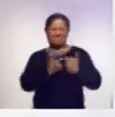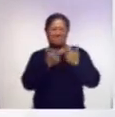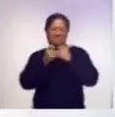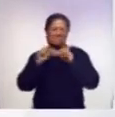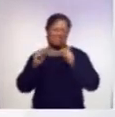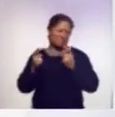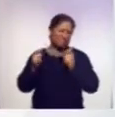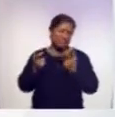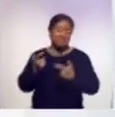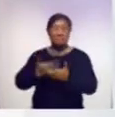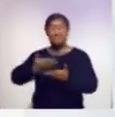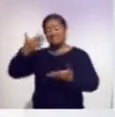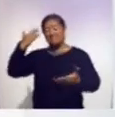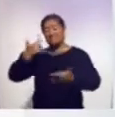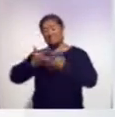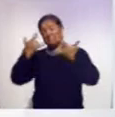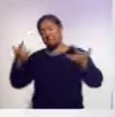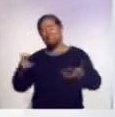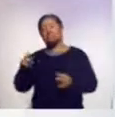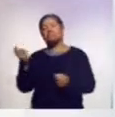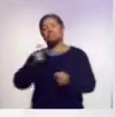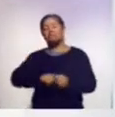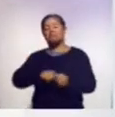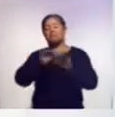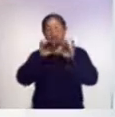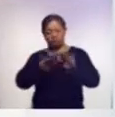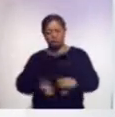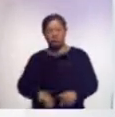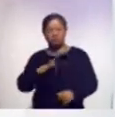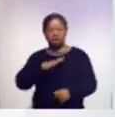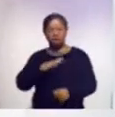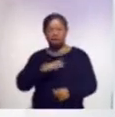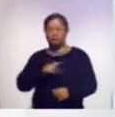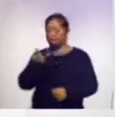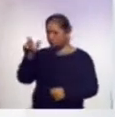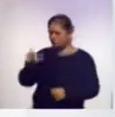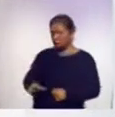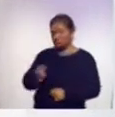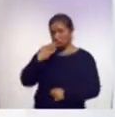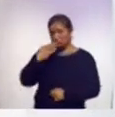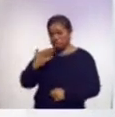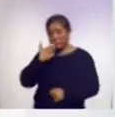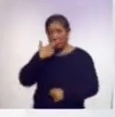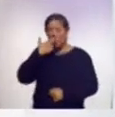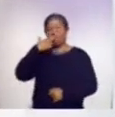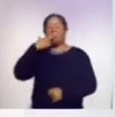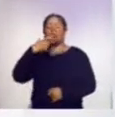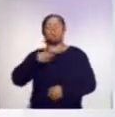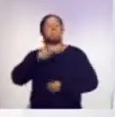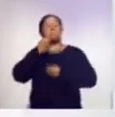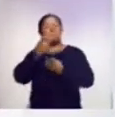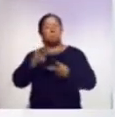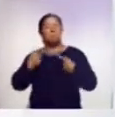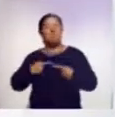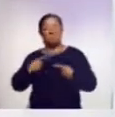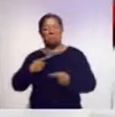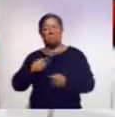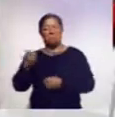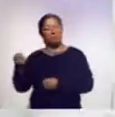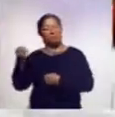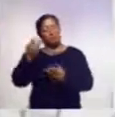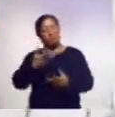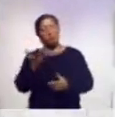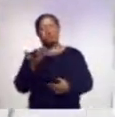contemporánea, se sumó un comunicado oficial que destaca la lección de dignidad que han dado los más humildes de la sociedad ecuatoriana.